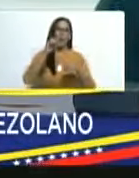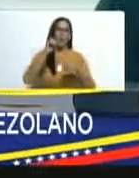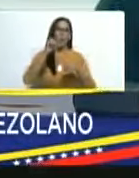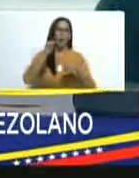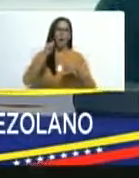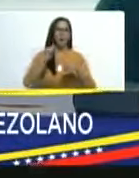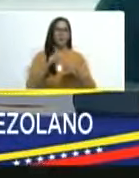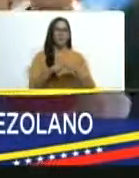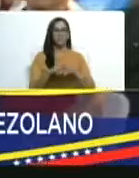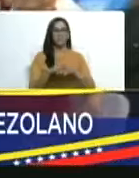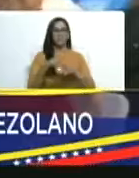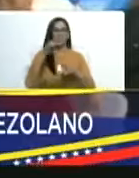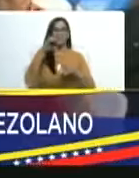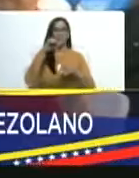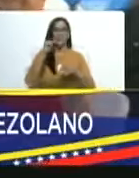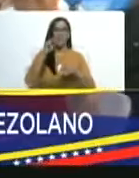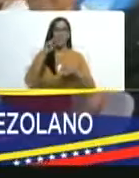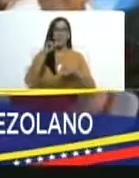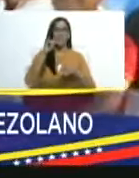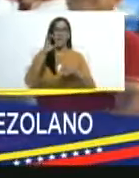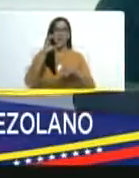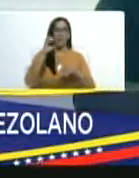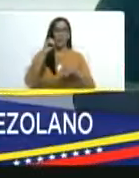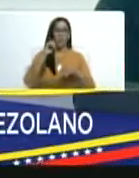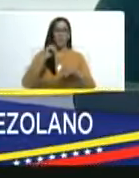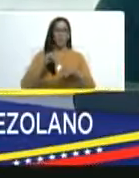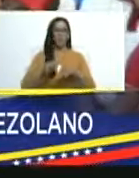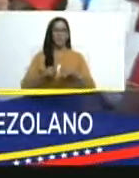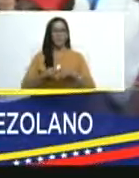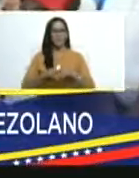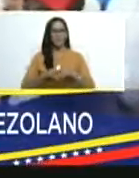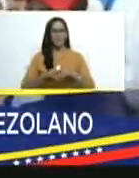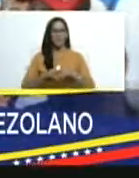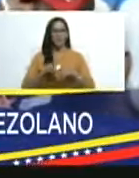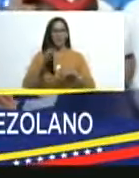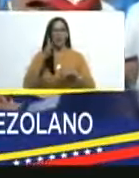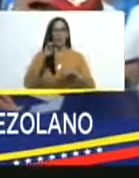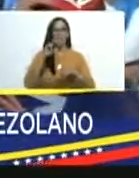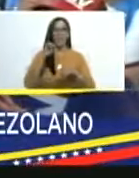Cariaco, Juan Carlos, Román José de Guiria,